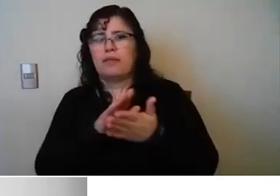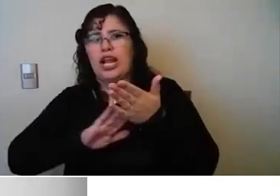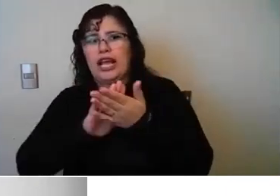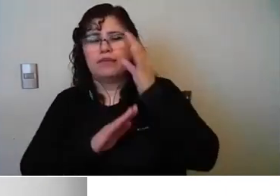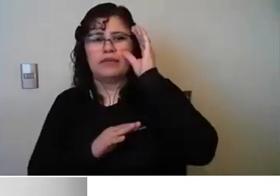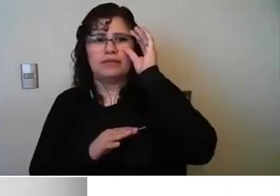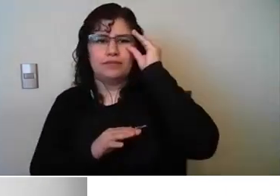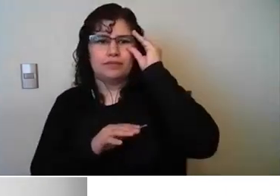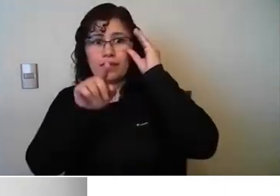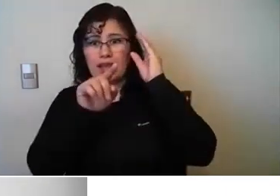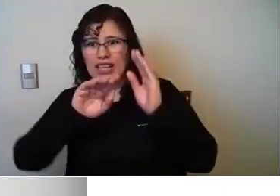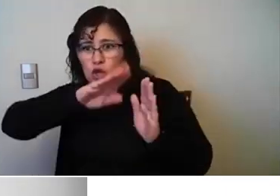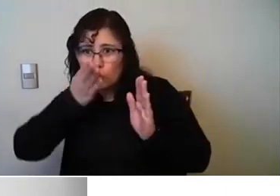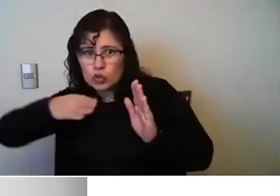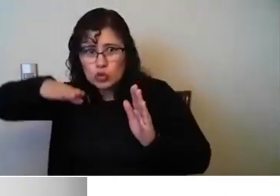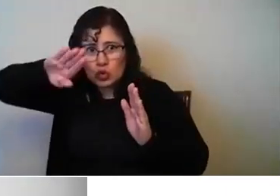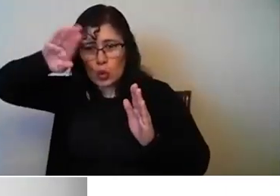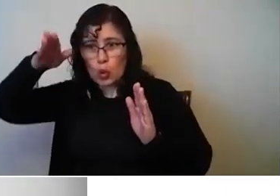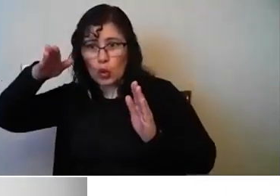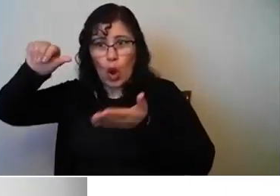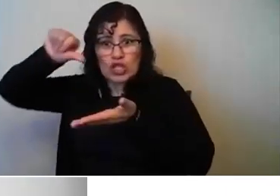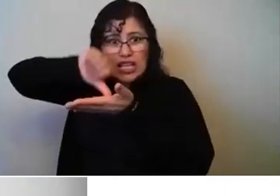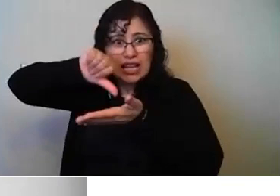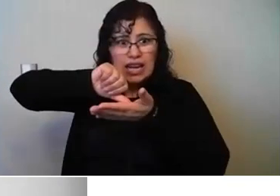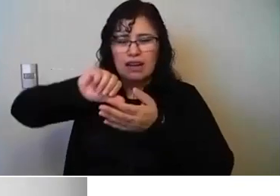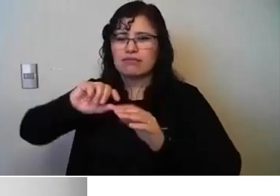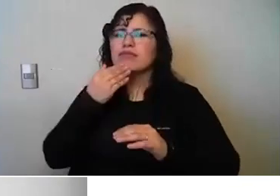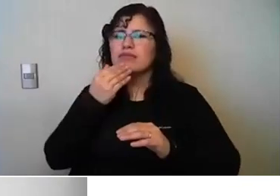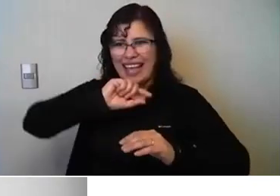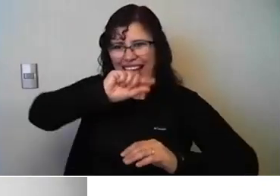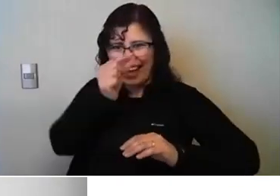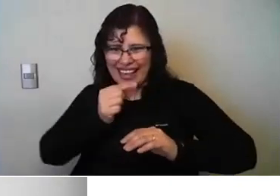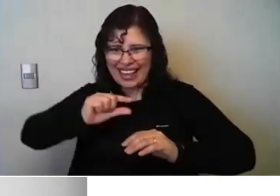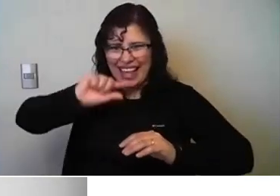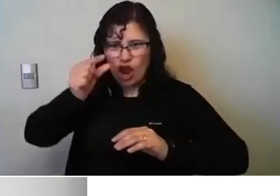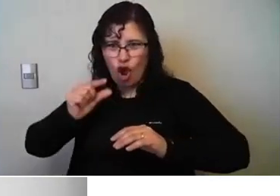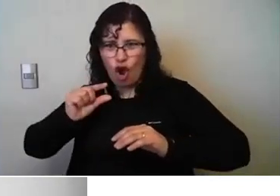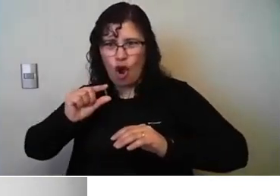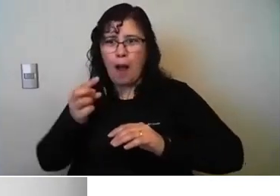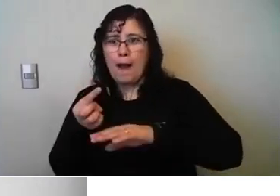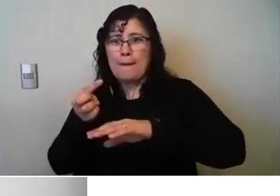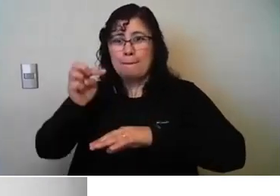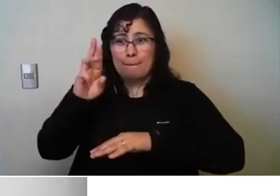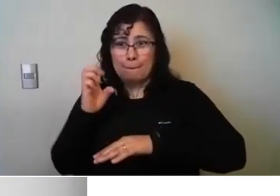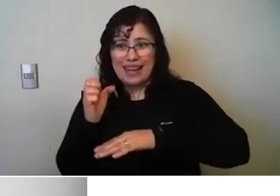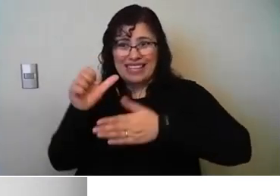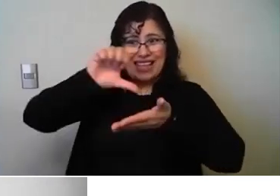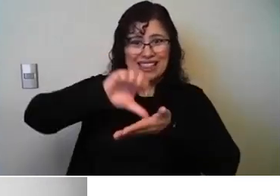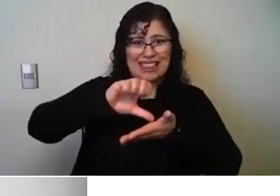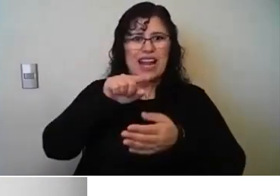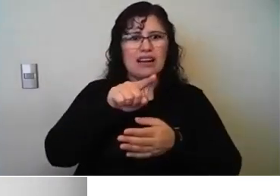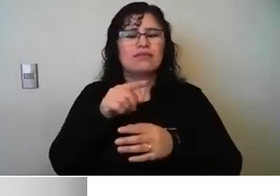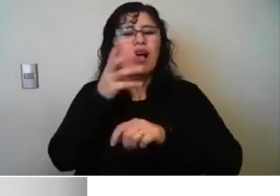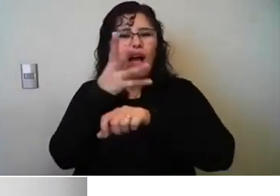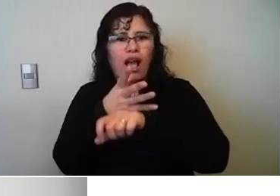siendo este el surco central, este será el giro precentral. Y en el giro precentral está ubicada el área